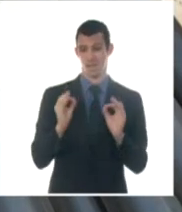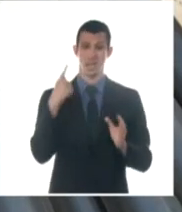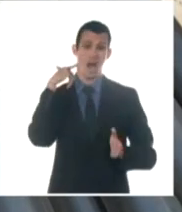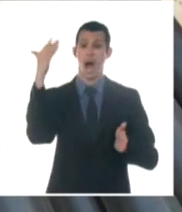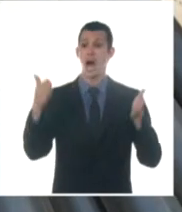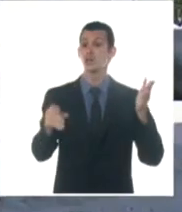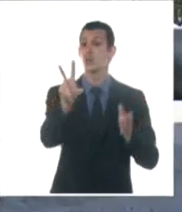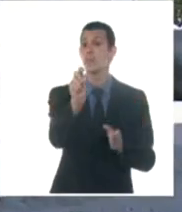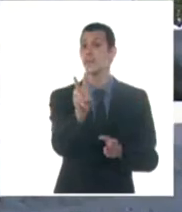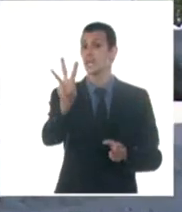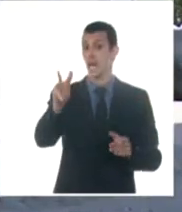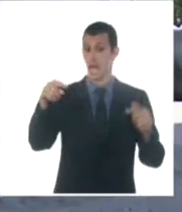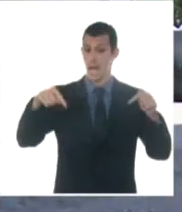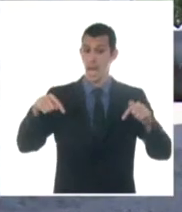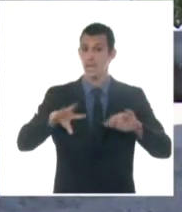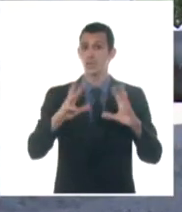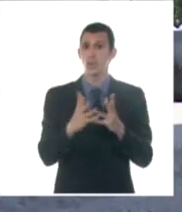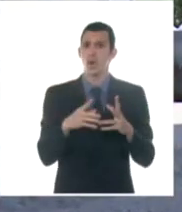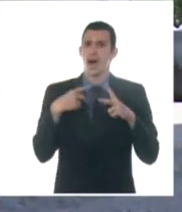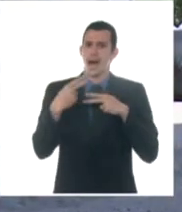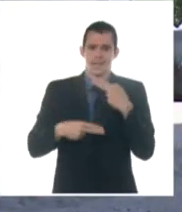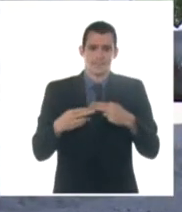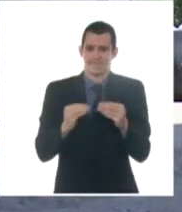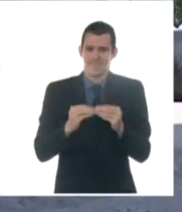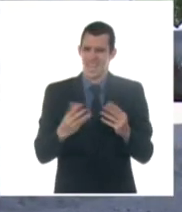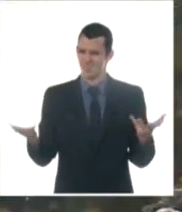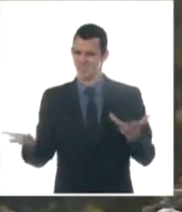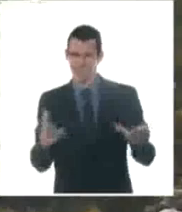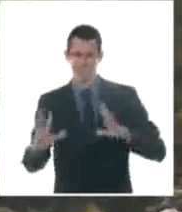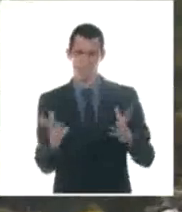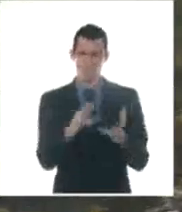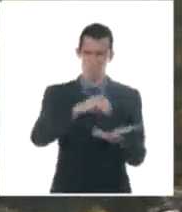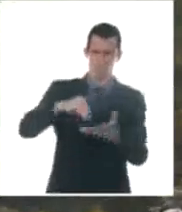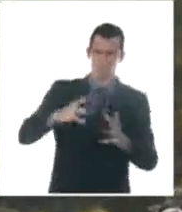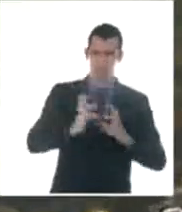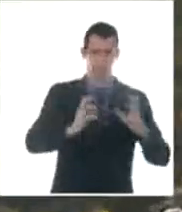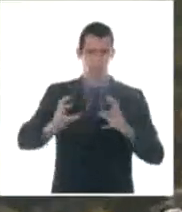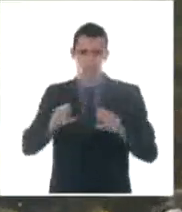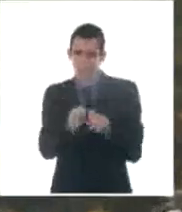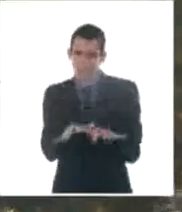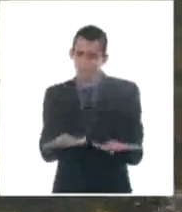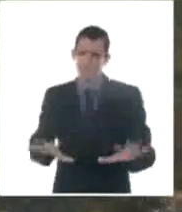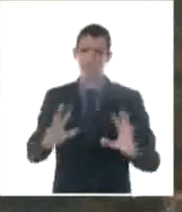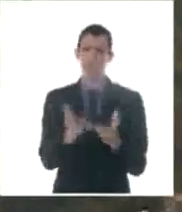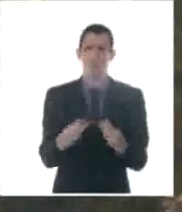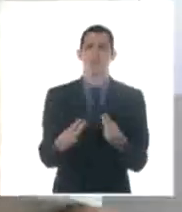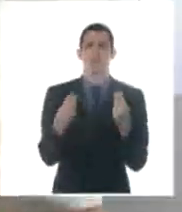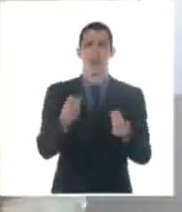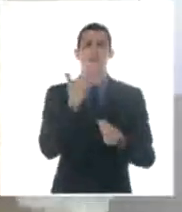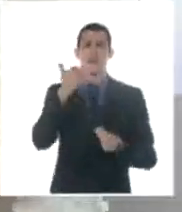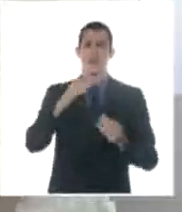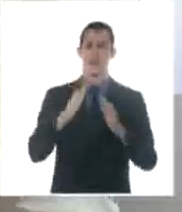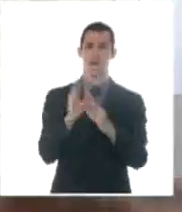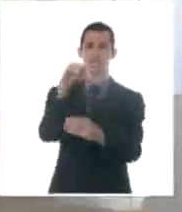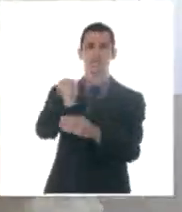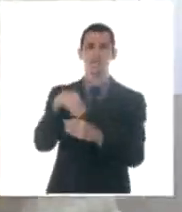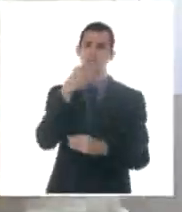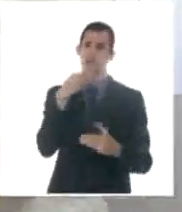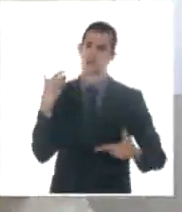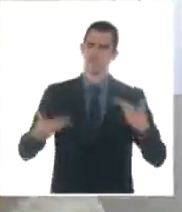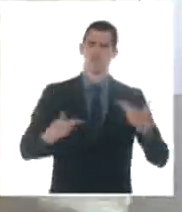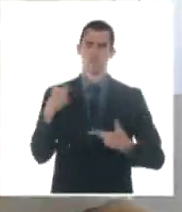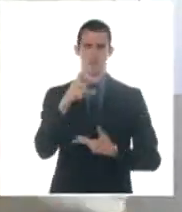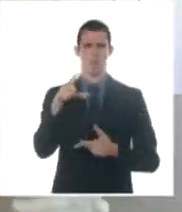Obras que buscan aumentar la disponibilidad del recurso hídrico. En estos tiempos hay que